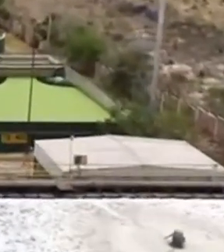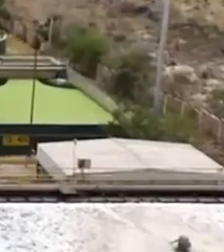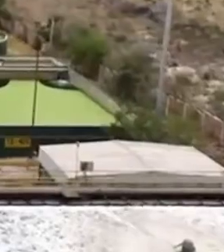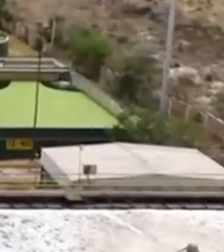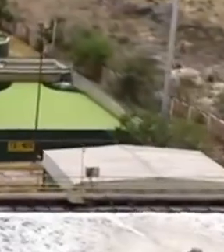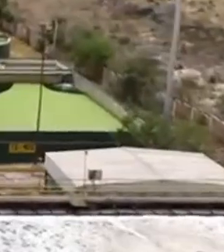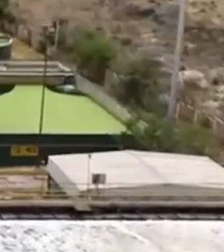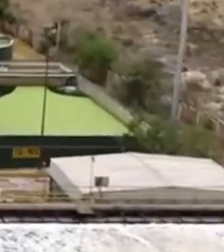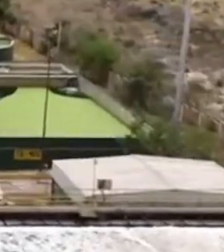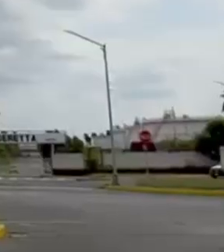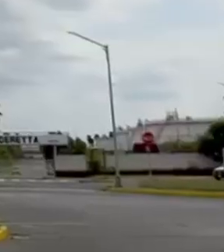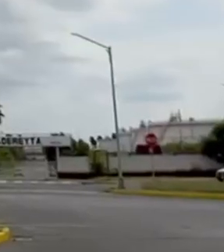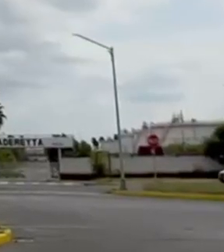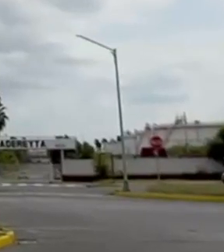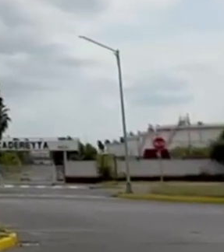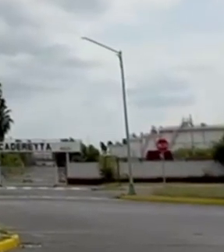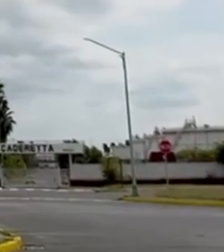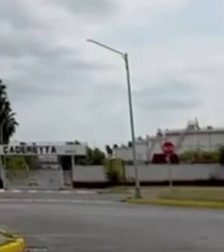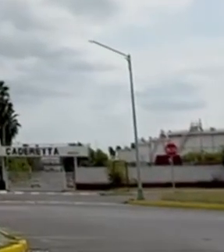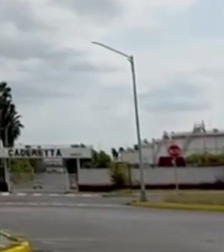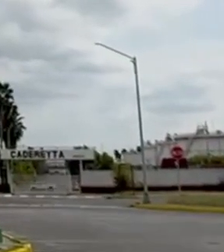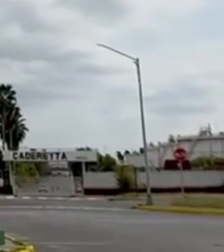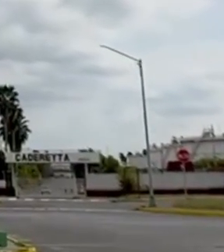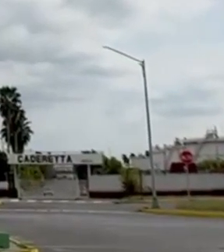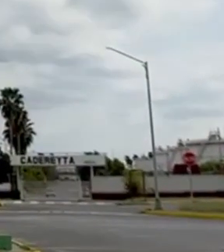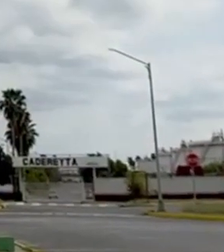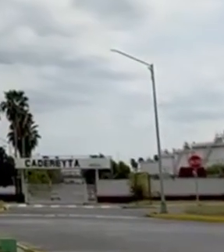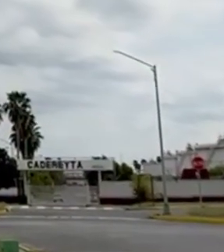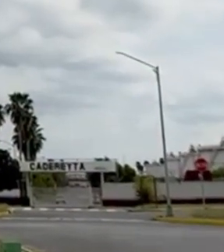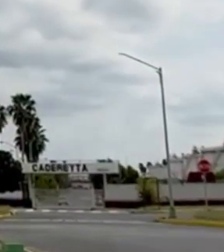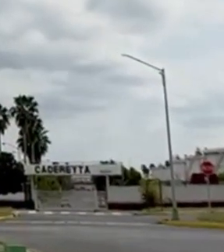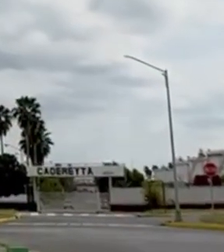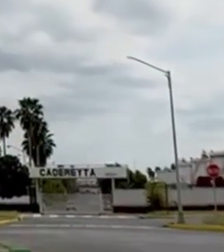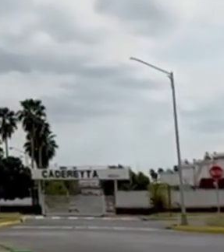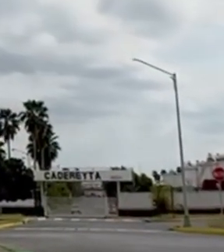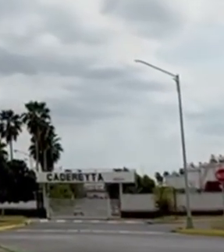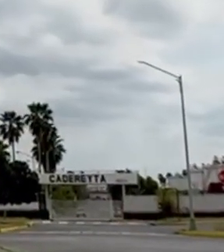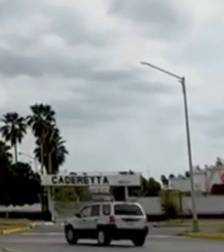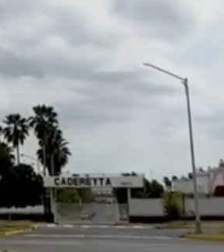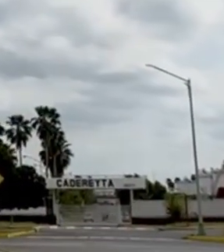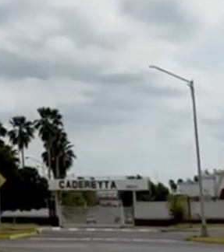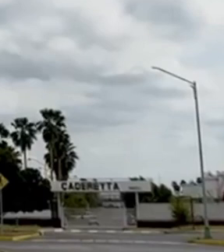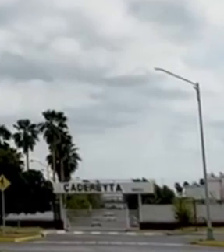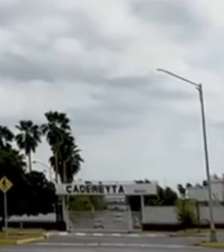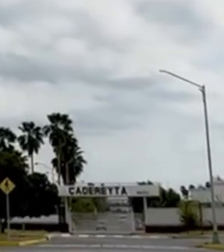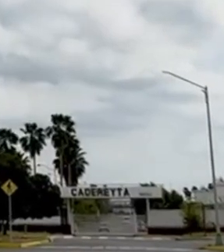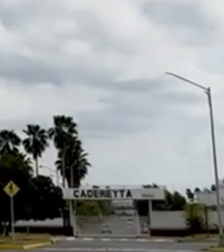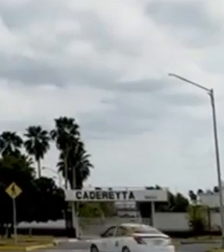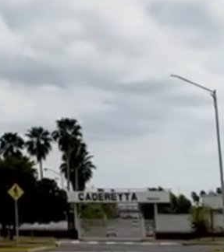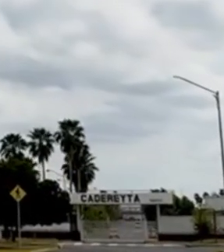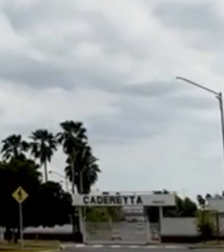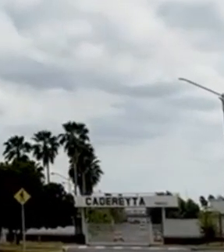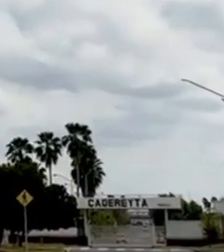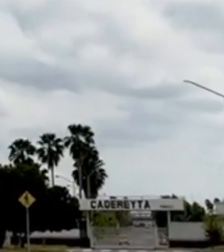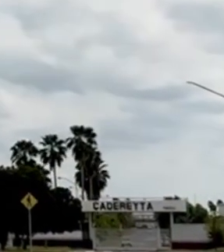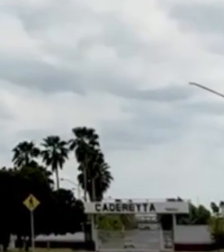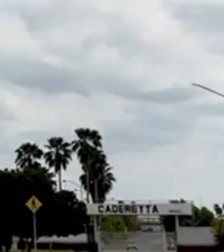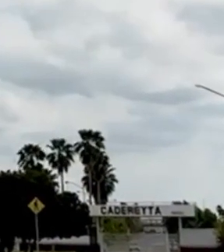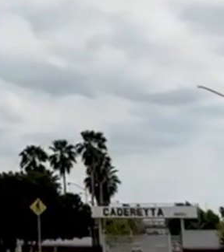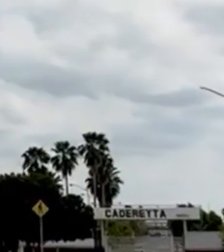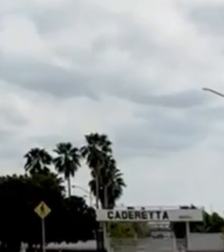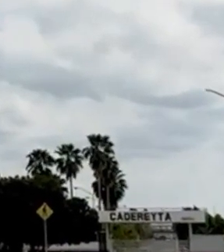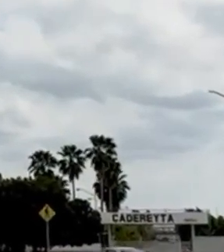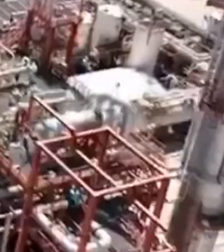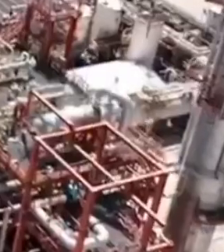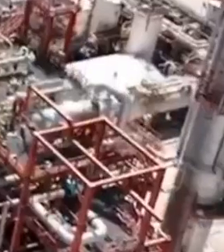Guadalupe Nuevo León en calidad de aire y como parte de los acuerdos del Plan Integral de Gestión Estratégica de Calidad del